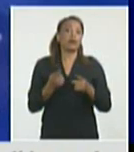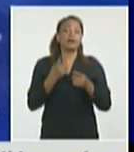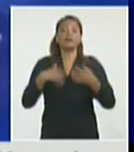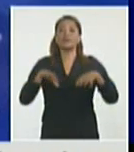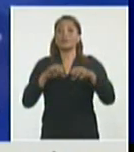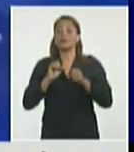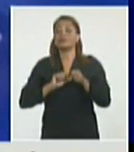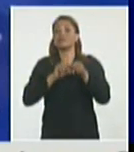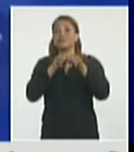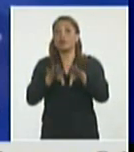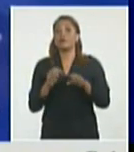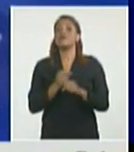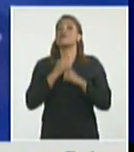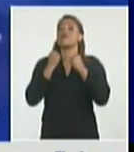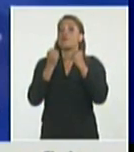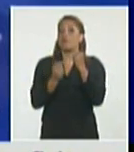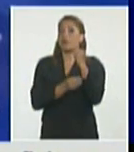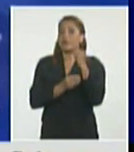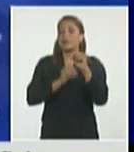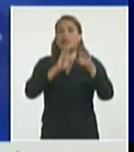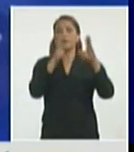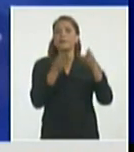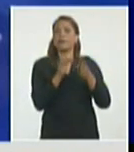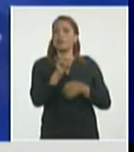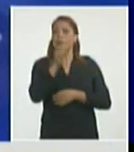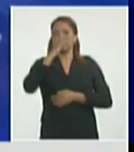mundo, de lo que pasa en nuestro país y